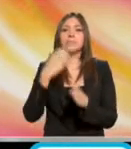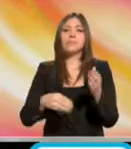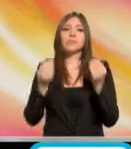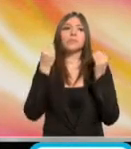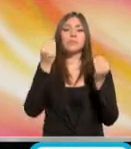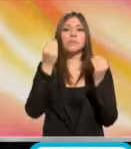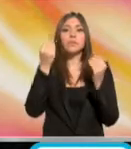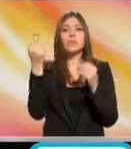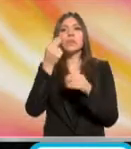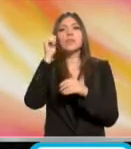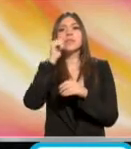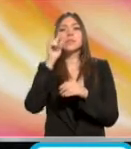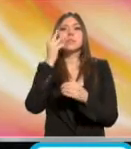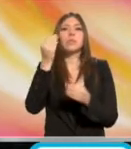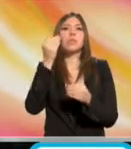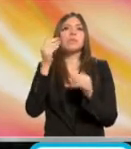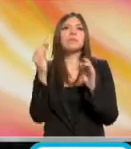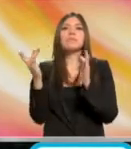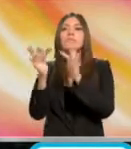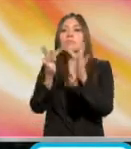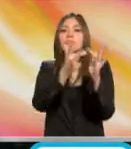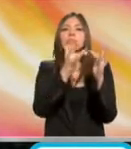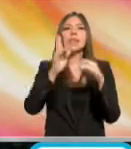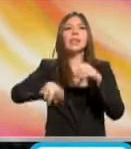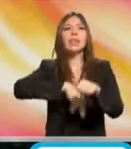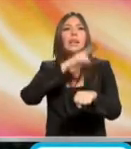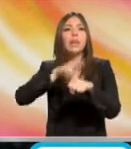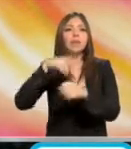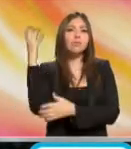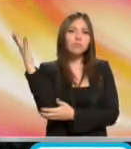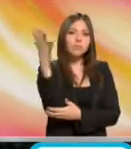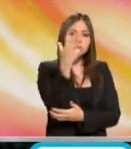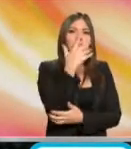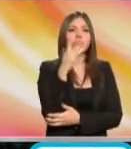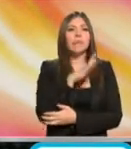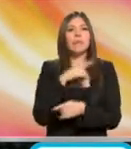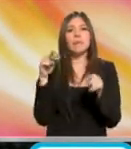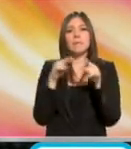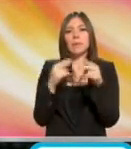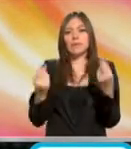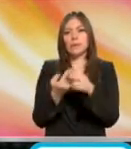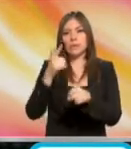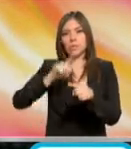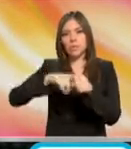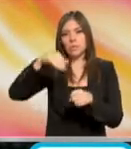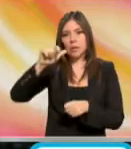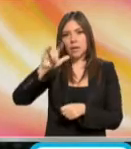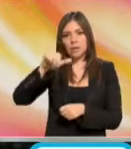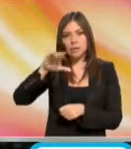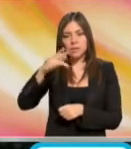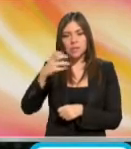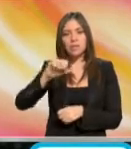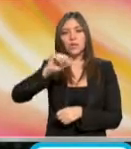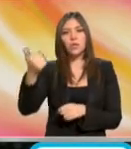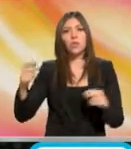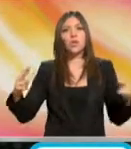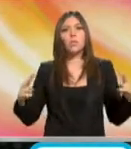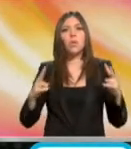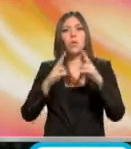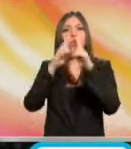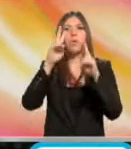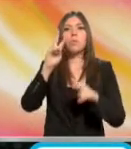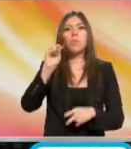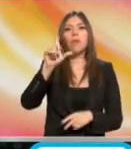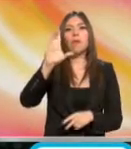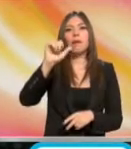mucho contacto con la naturaleza, porque está todo lo que es el Parque Nacional de la Malinche, el volcán Malinci, Sí. que también puede